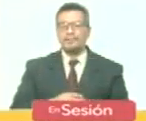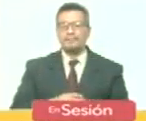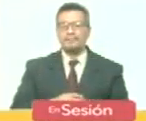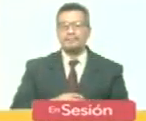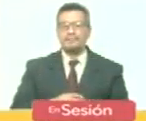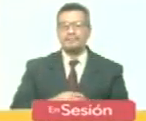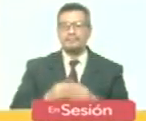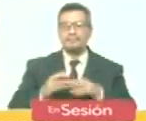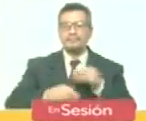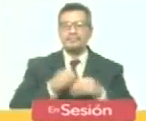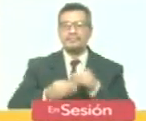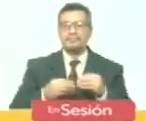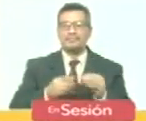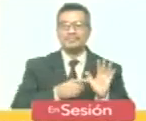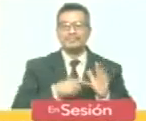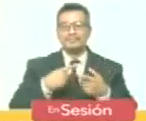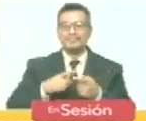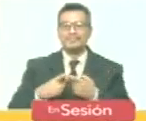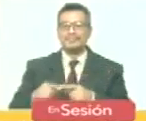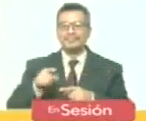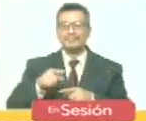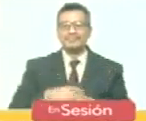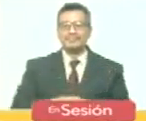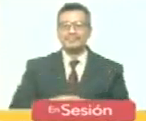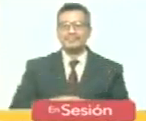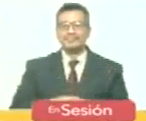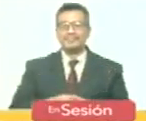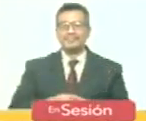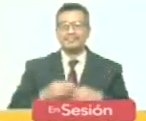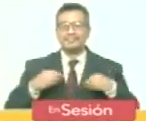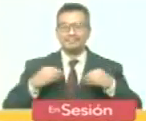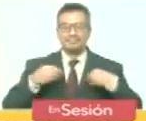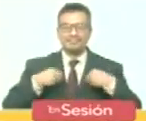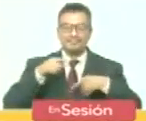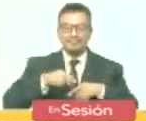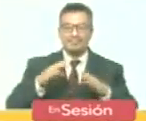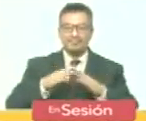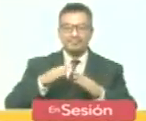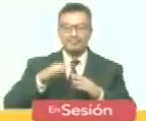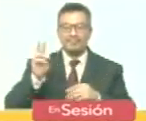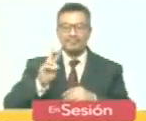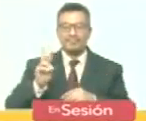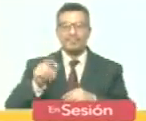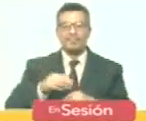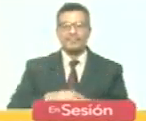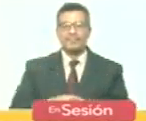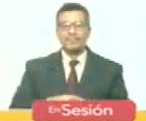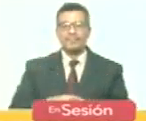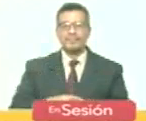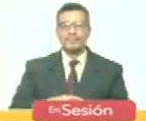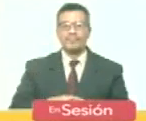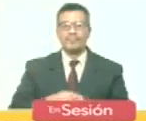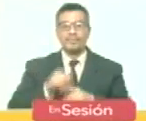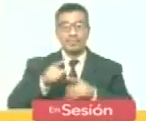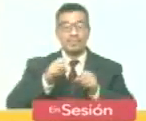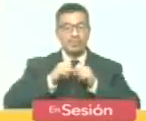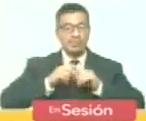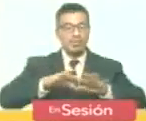las facciones extremistas que todavía hacen vida en Venezuela. No suelten los